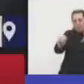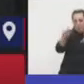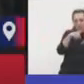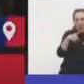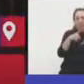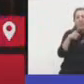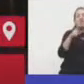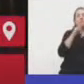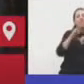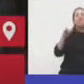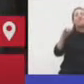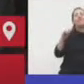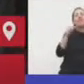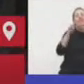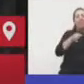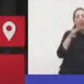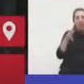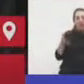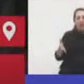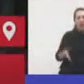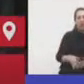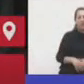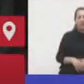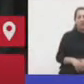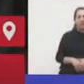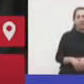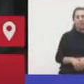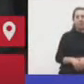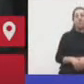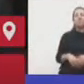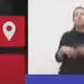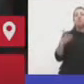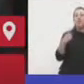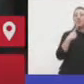ya está. Hay una confusión muy grande. Cuando el presidente,